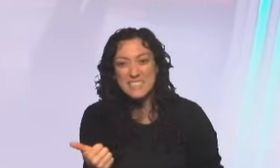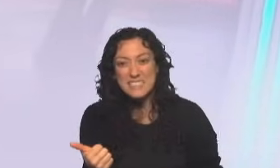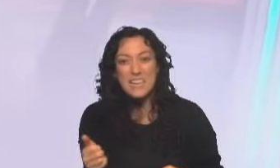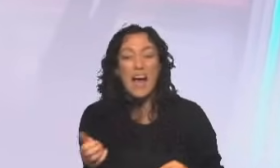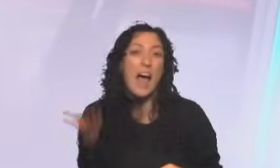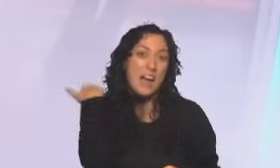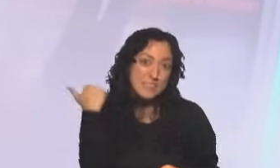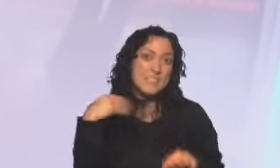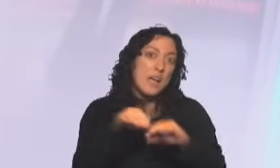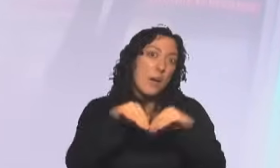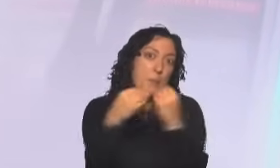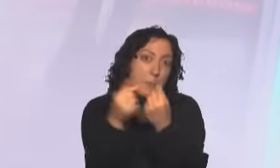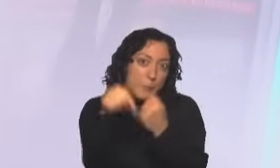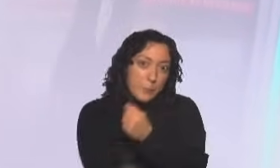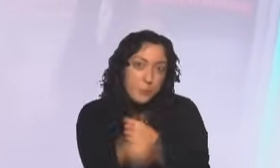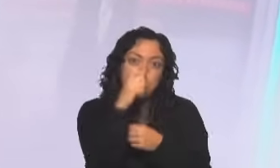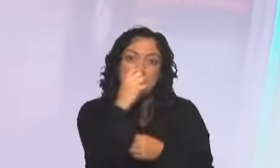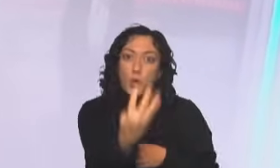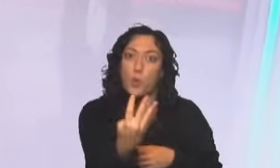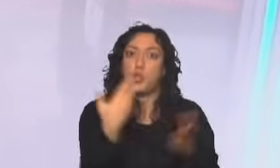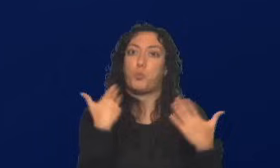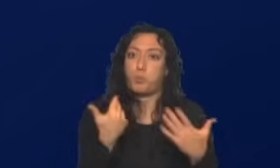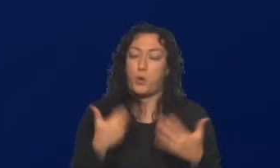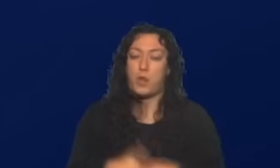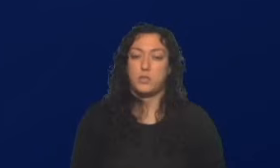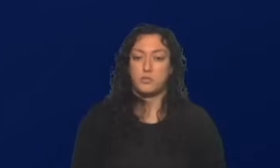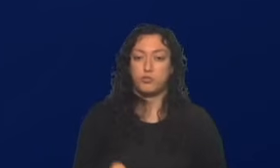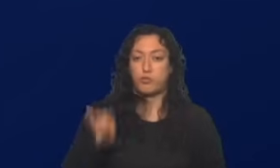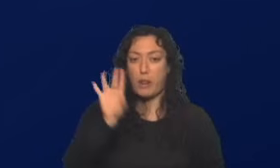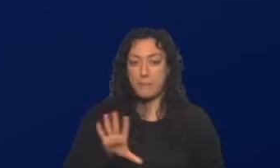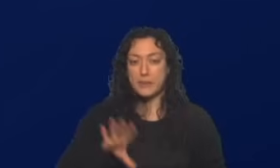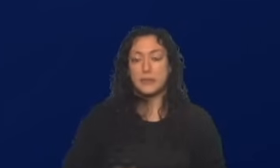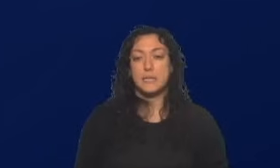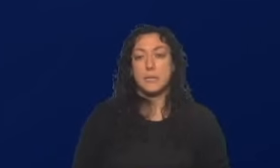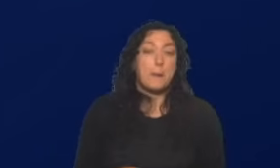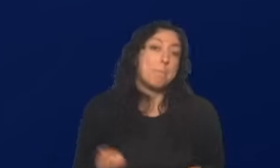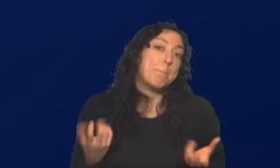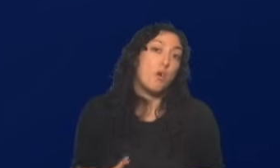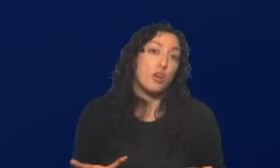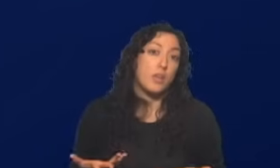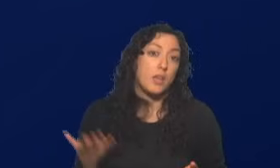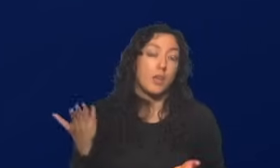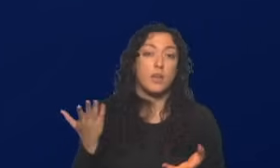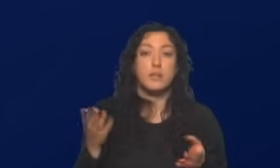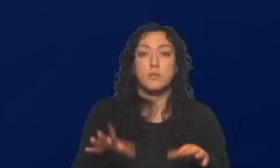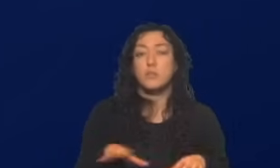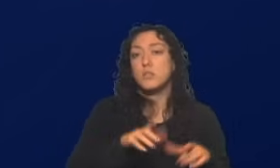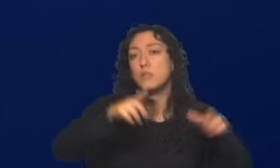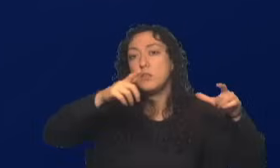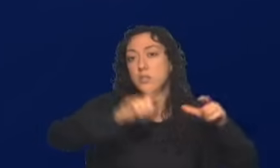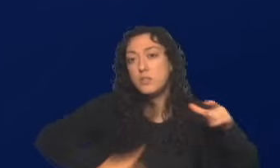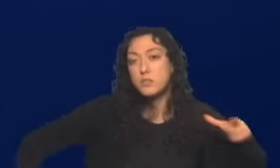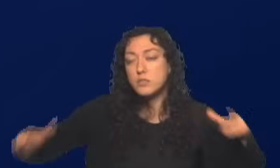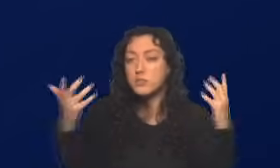cruzaban 36 y ahora solo pueden cruzar 24 barcos como consecuencia de la sequía. A ver,